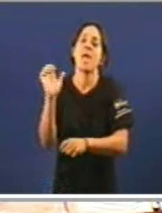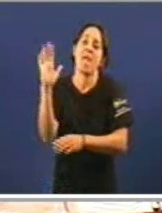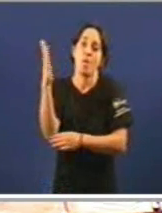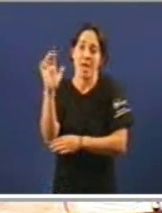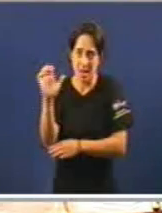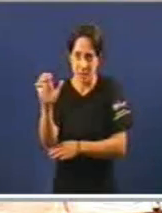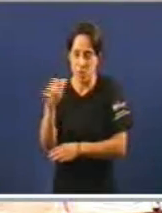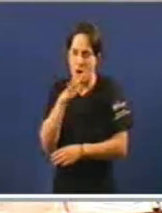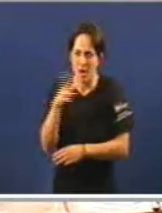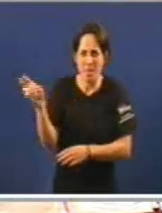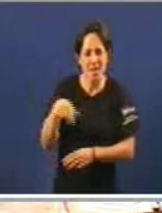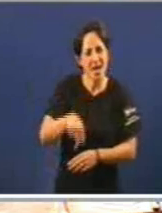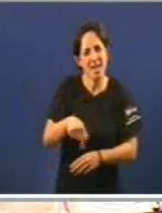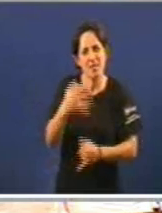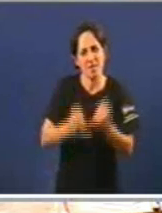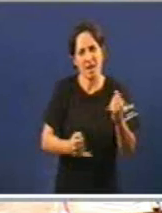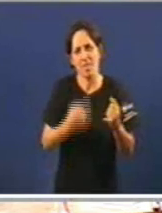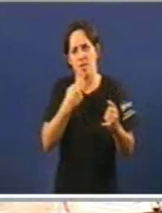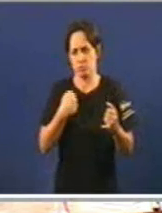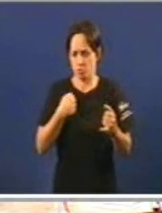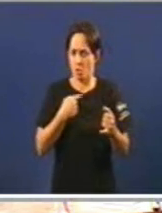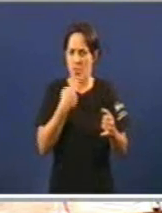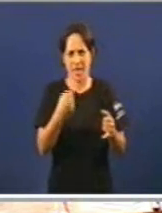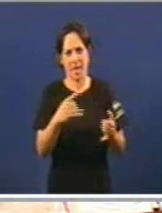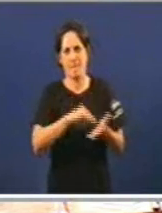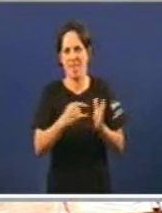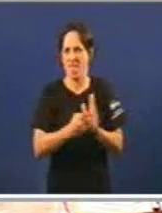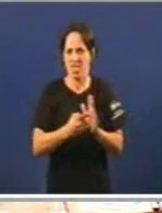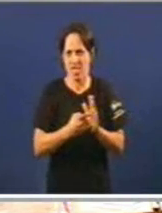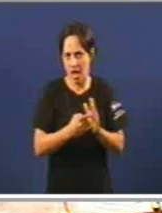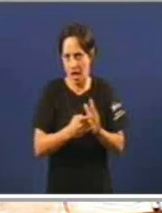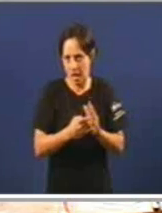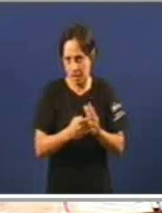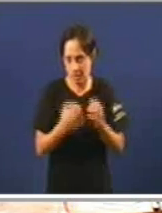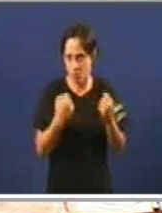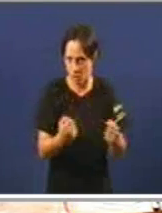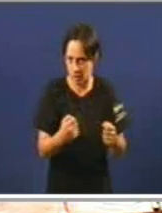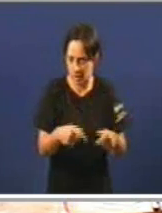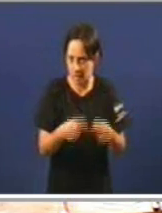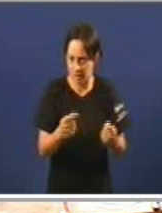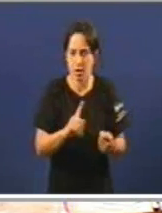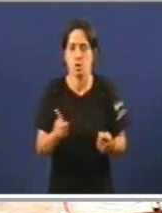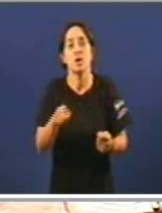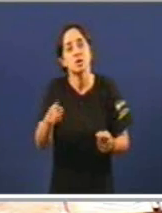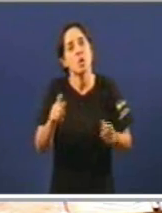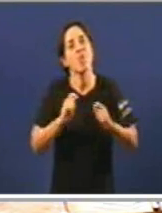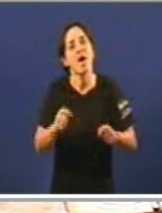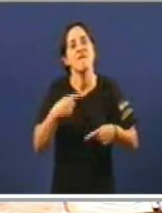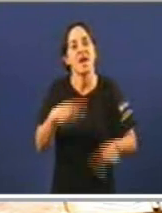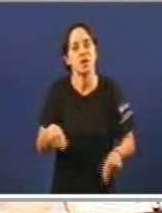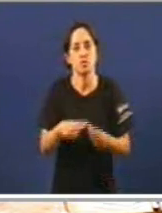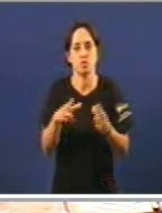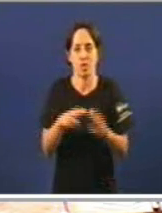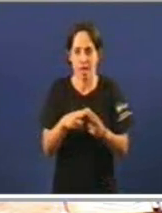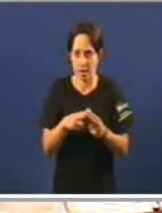agora veñen a que drásticamente, nós non falamos de medidas drásticas, porque eso supoñería un grande fracaso social, e supoñería